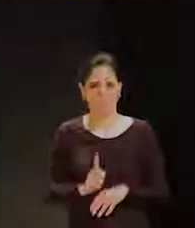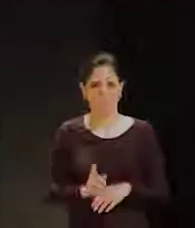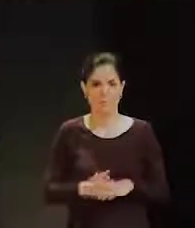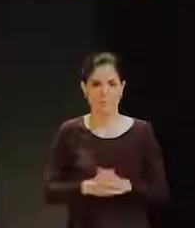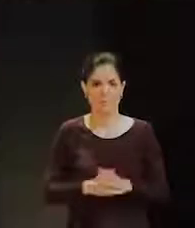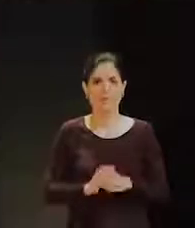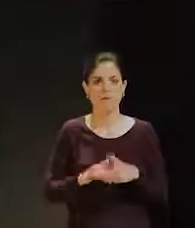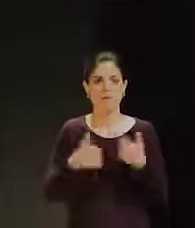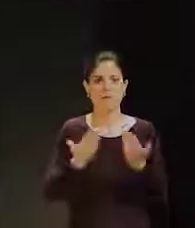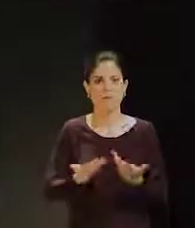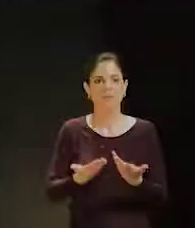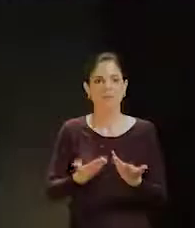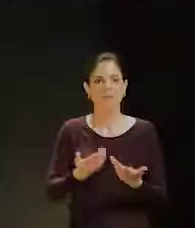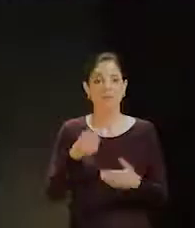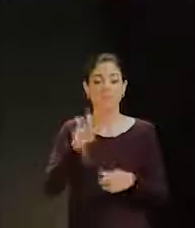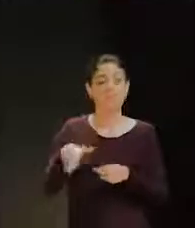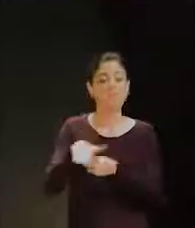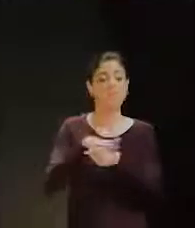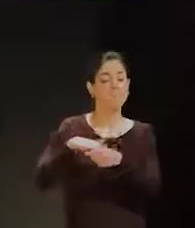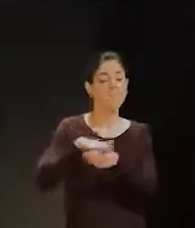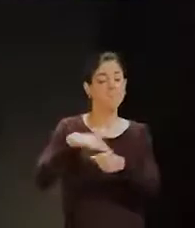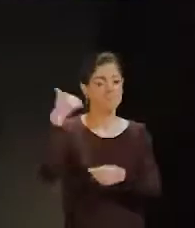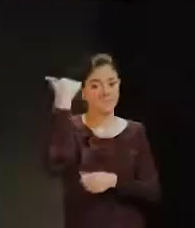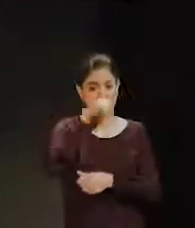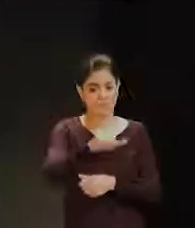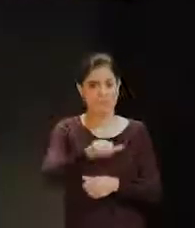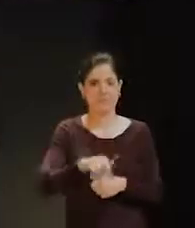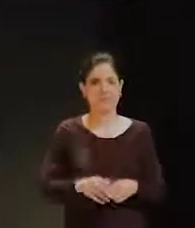establecidos. Y fue el ministro